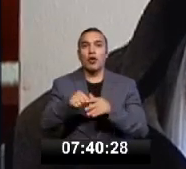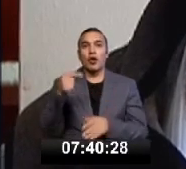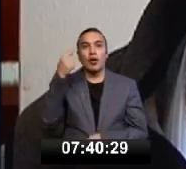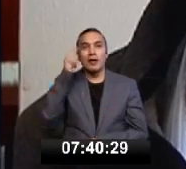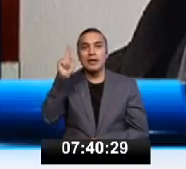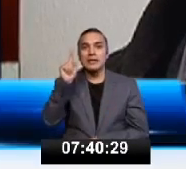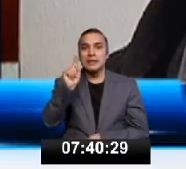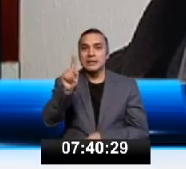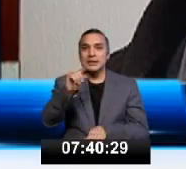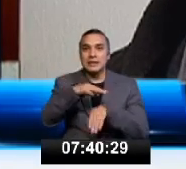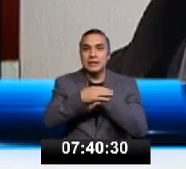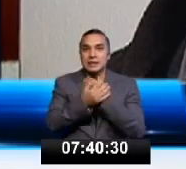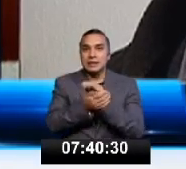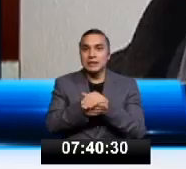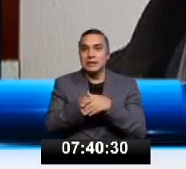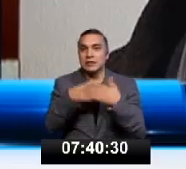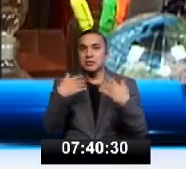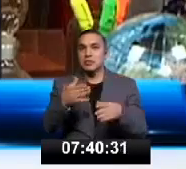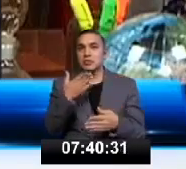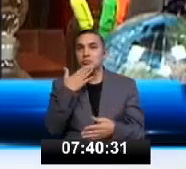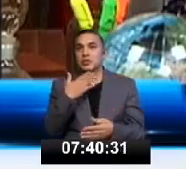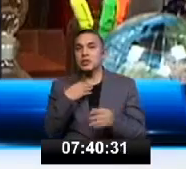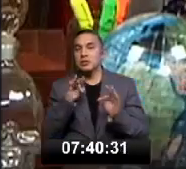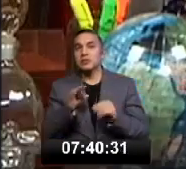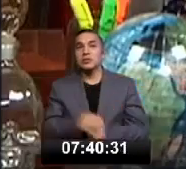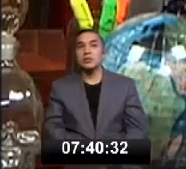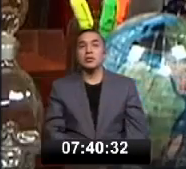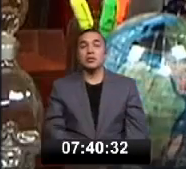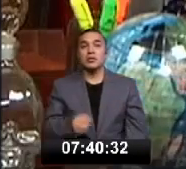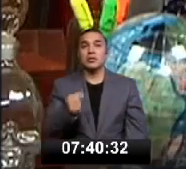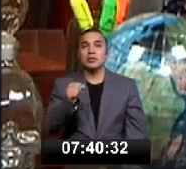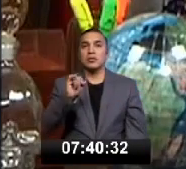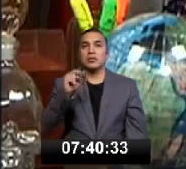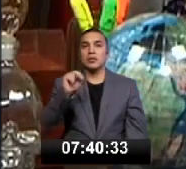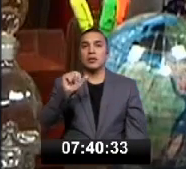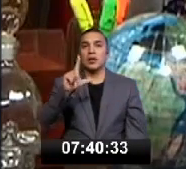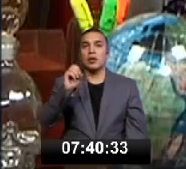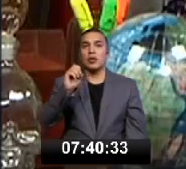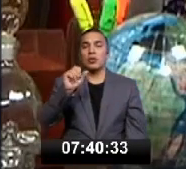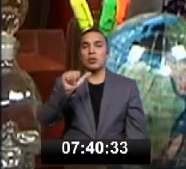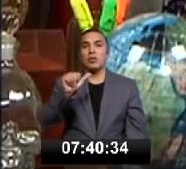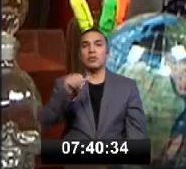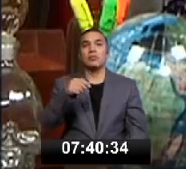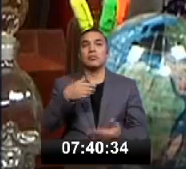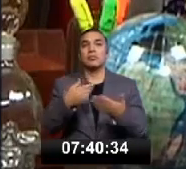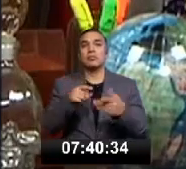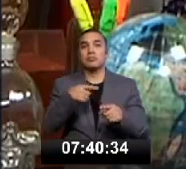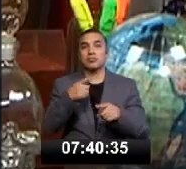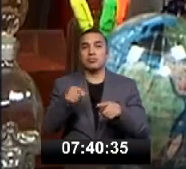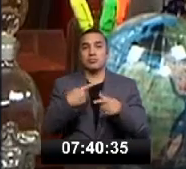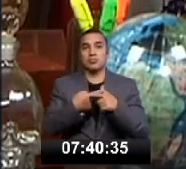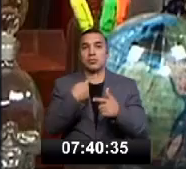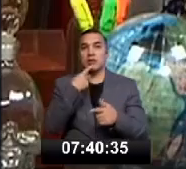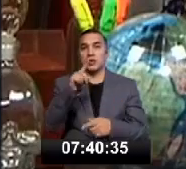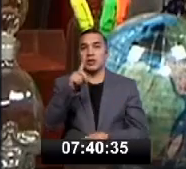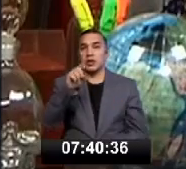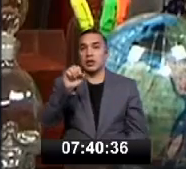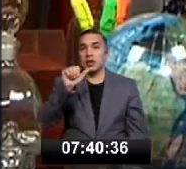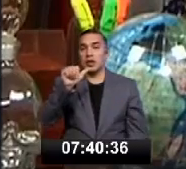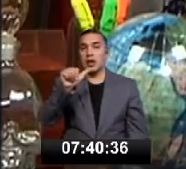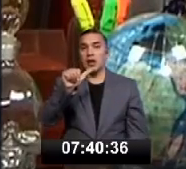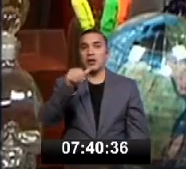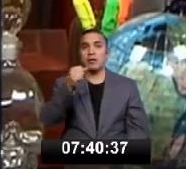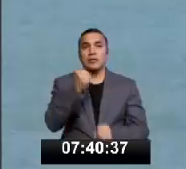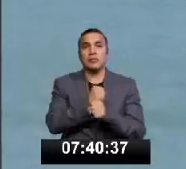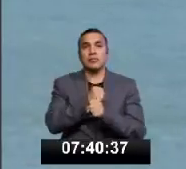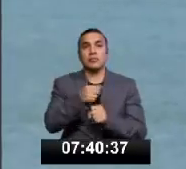Estado, aprovecharse de sus cuadros. El cartel de Sinaloa le está dando disposiciones, de acuerdo a lo que dice la DEA,